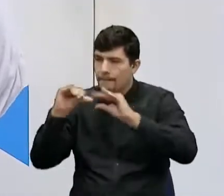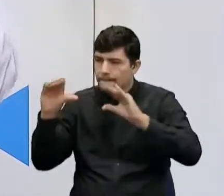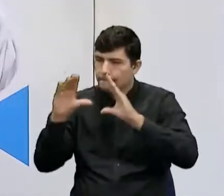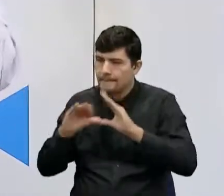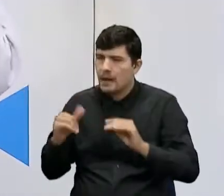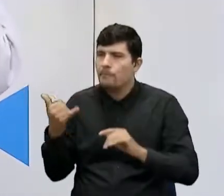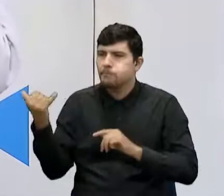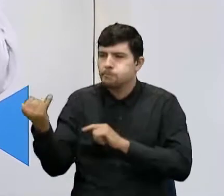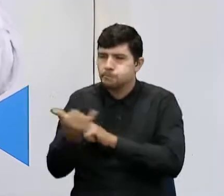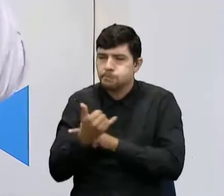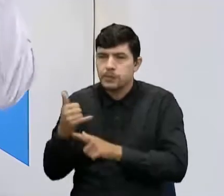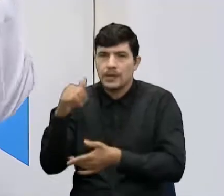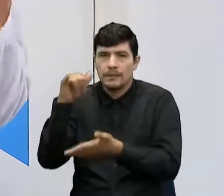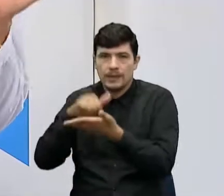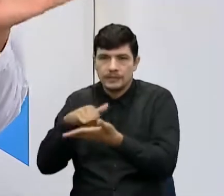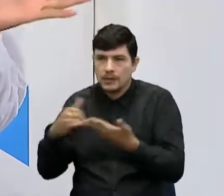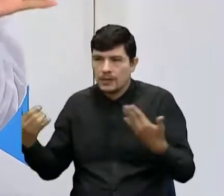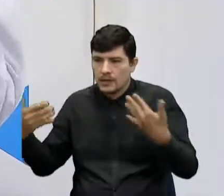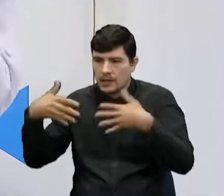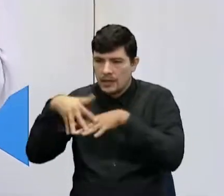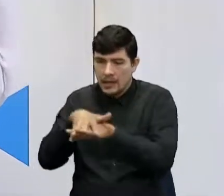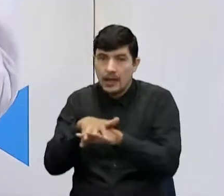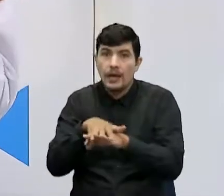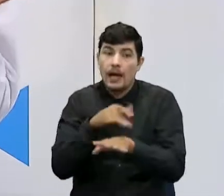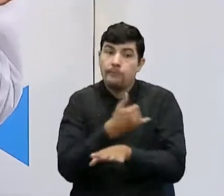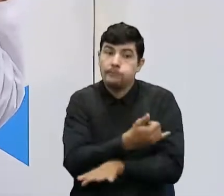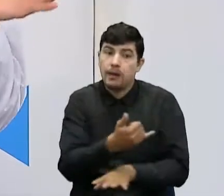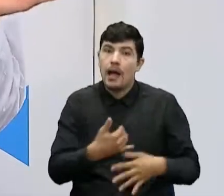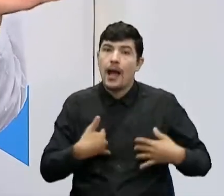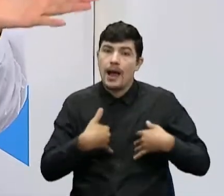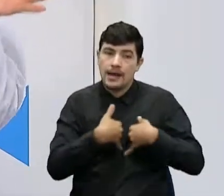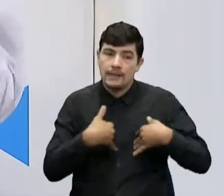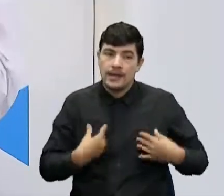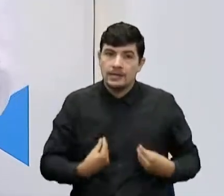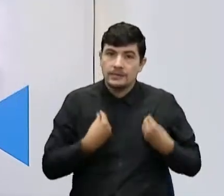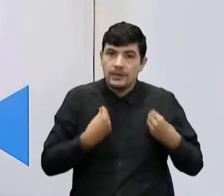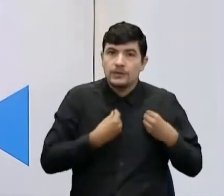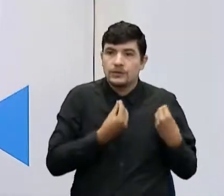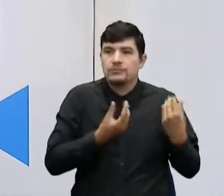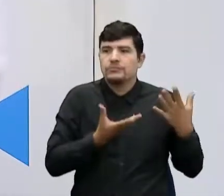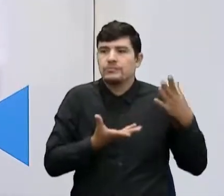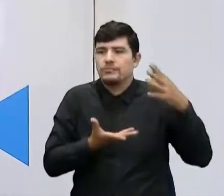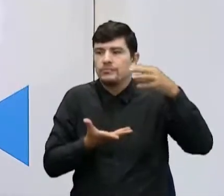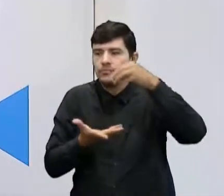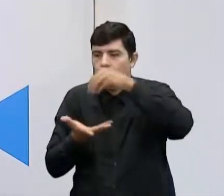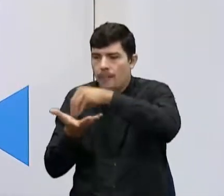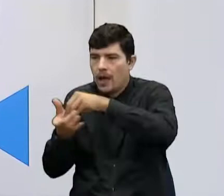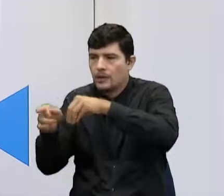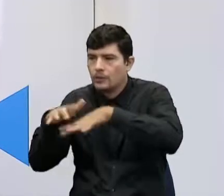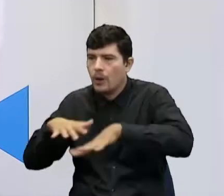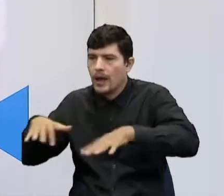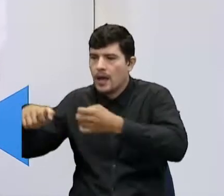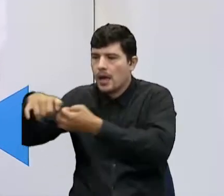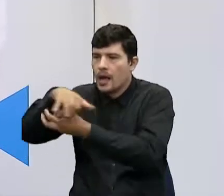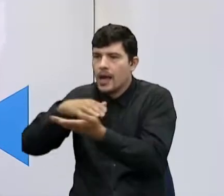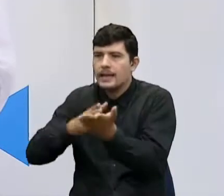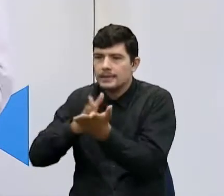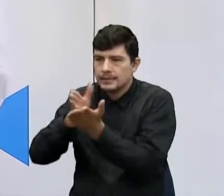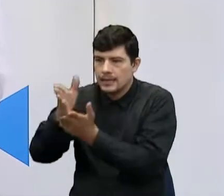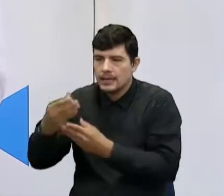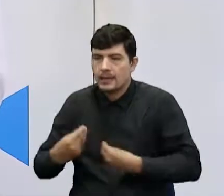tiene que complementarse Porque hay factores vivos Que serían abióticos Y factores